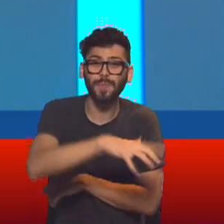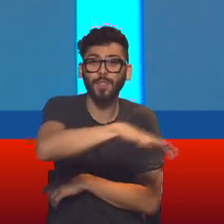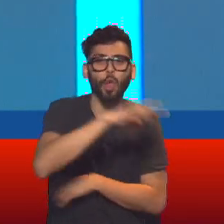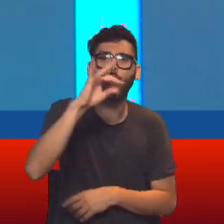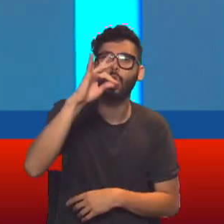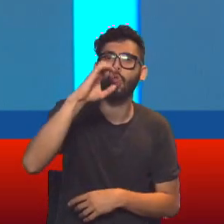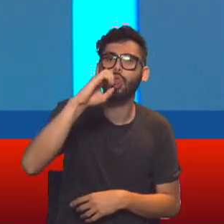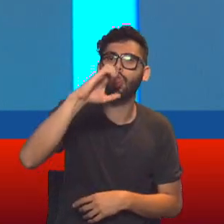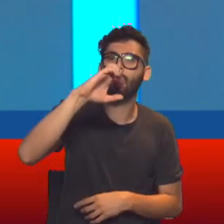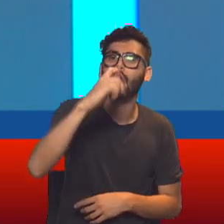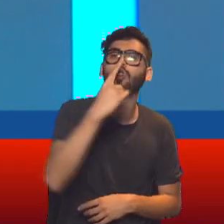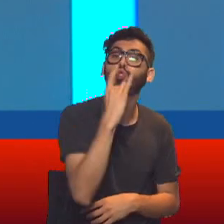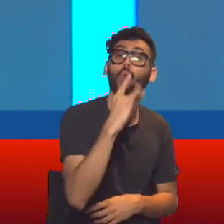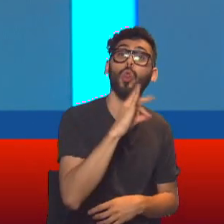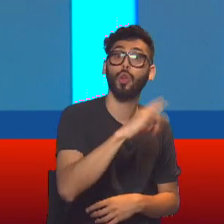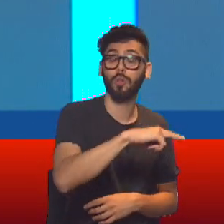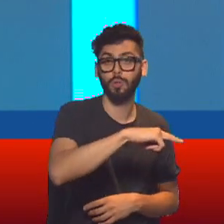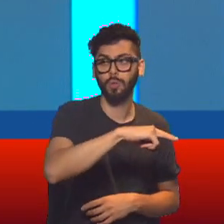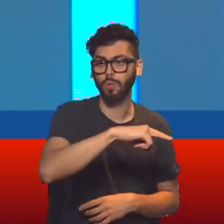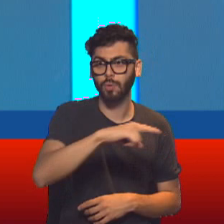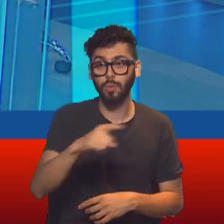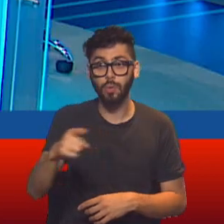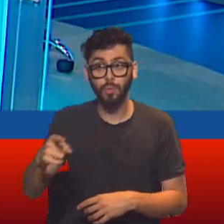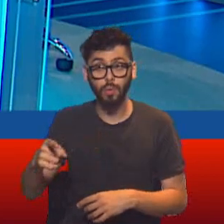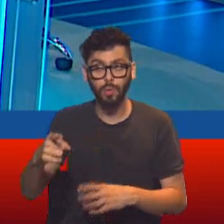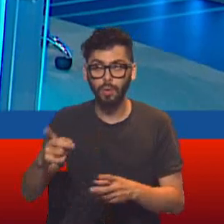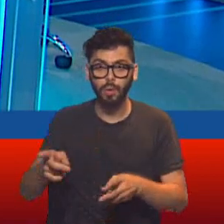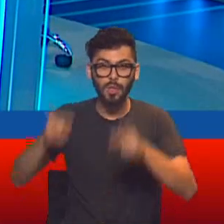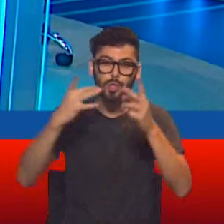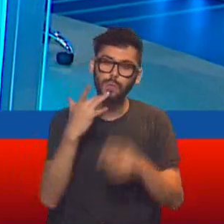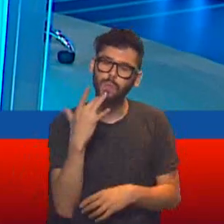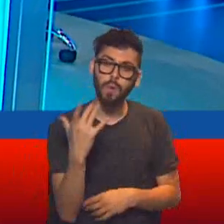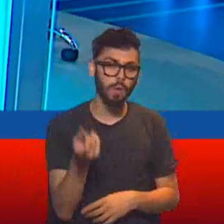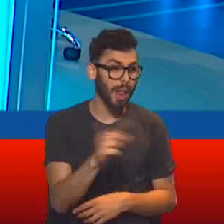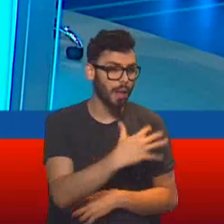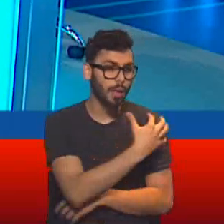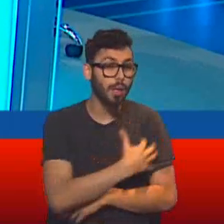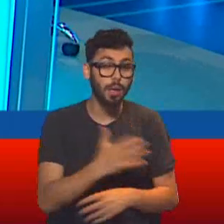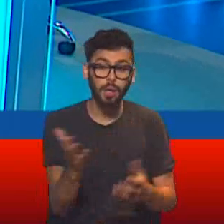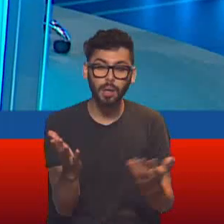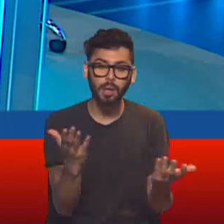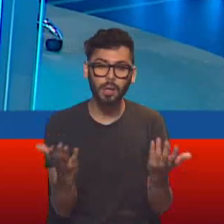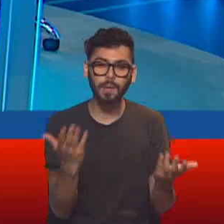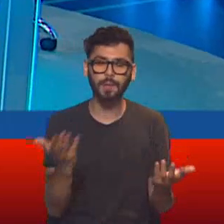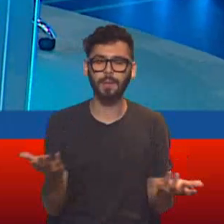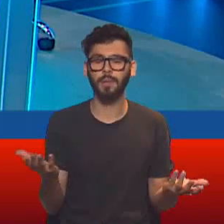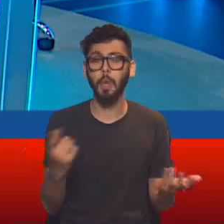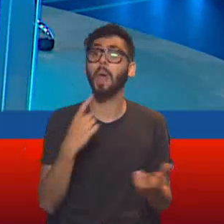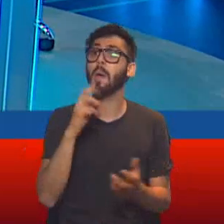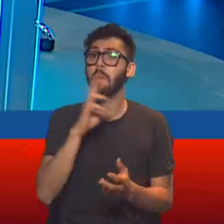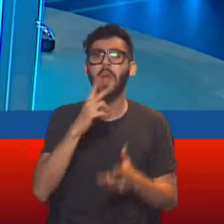Sud, realmente es muy, muy llamativa. Porque no es solamente todo lo que dijeron que está muy bien